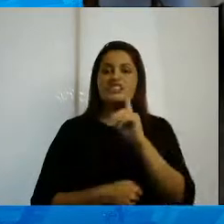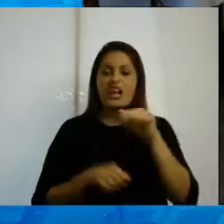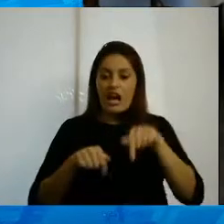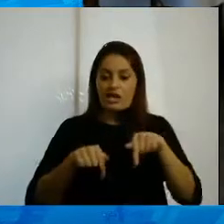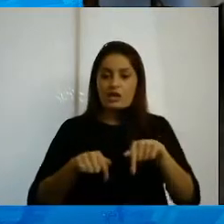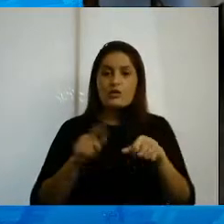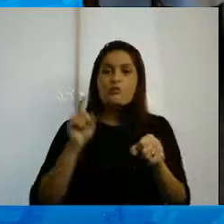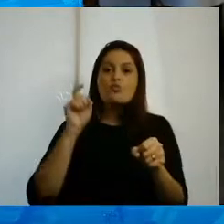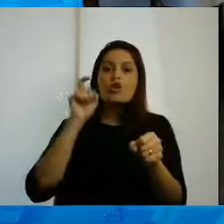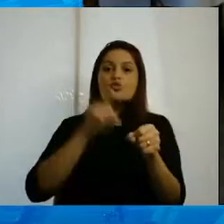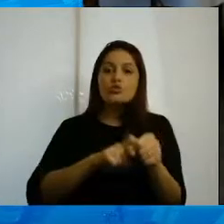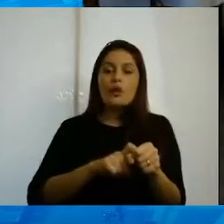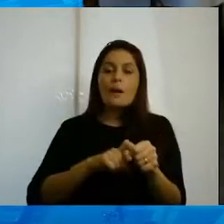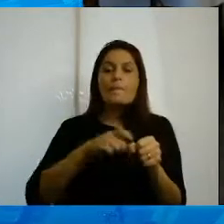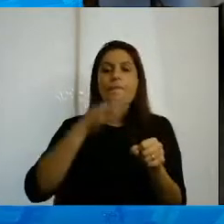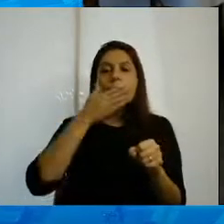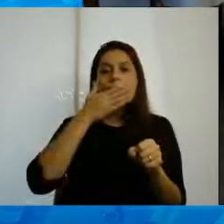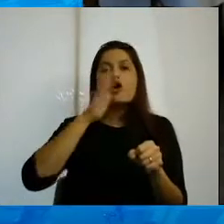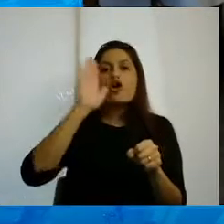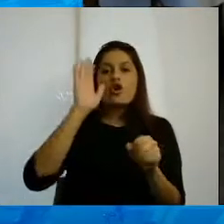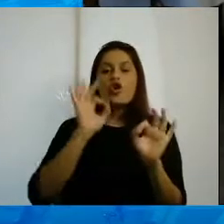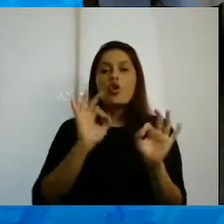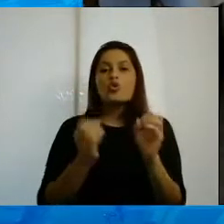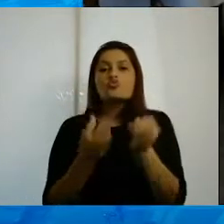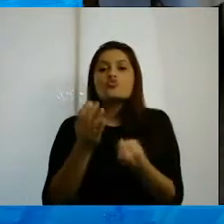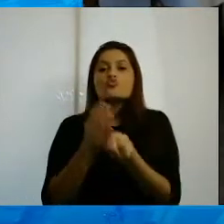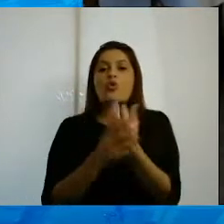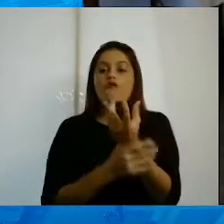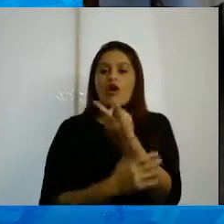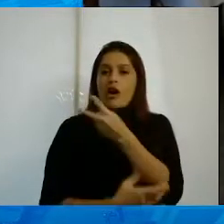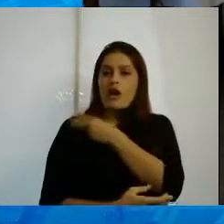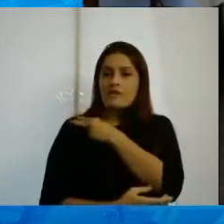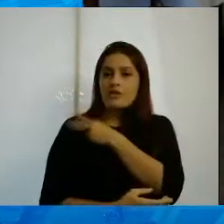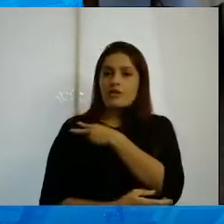estos mejoramientos o a estos nuevos cargos y cuántos de